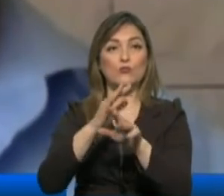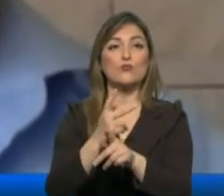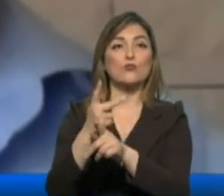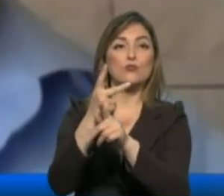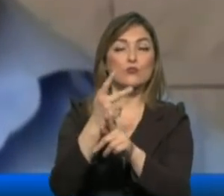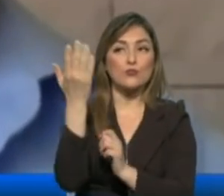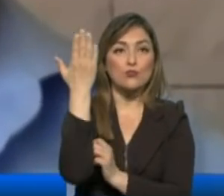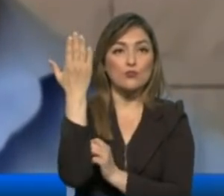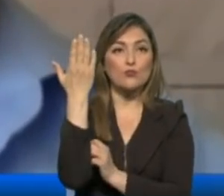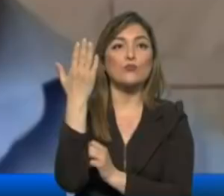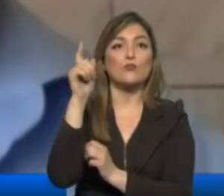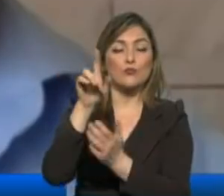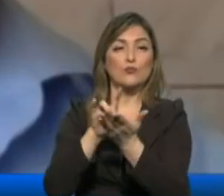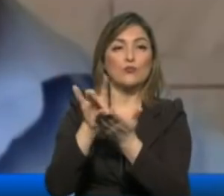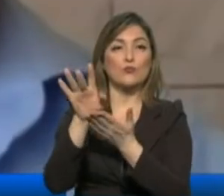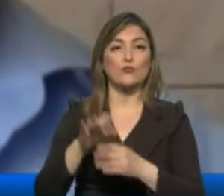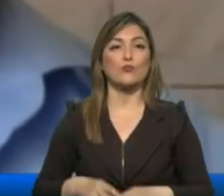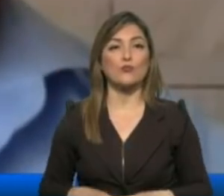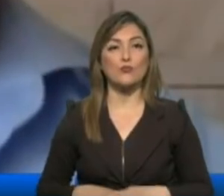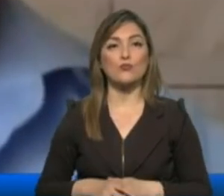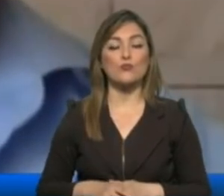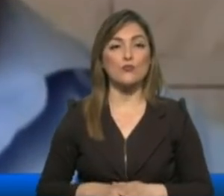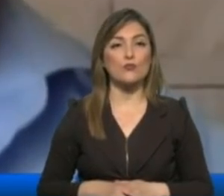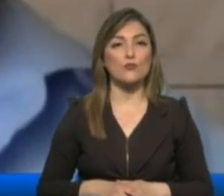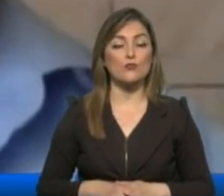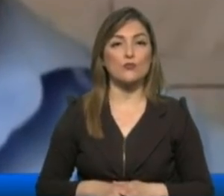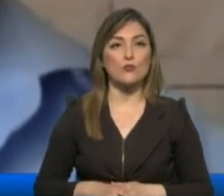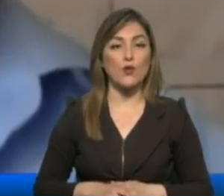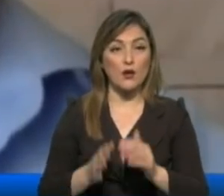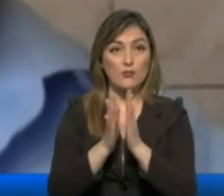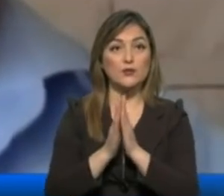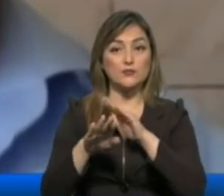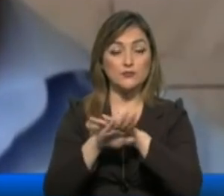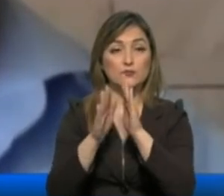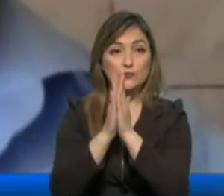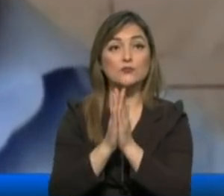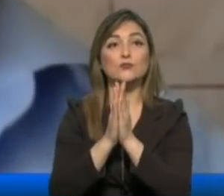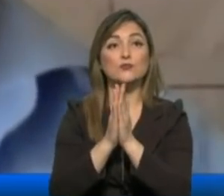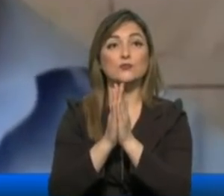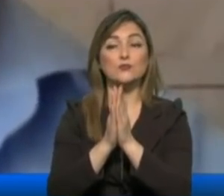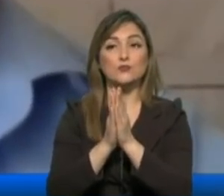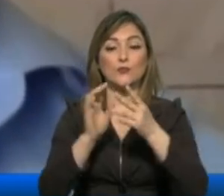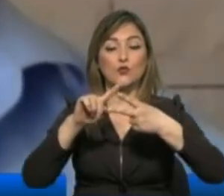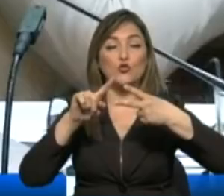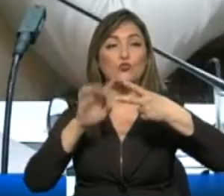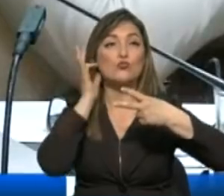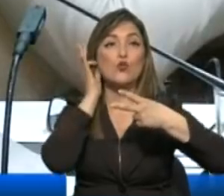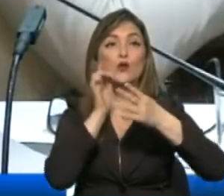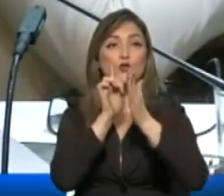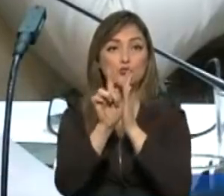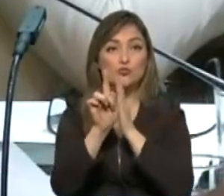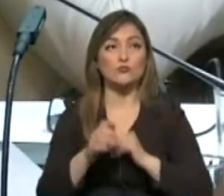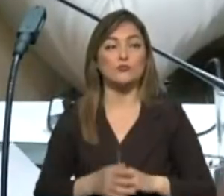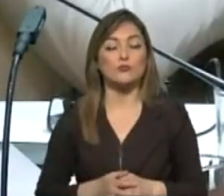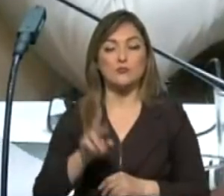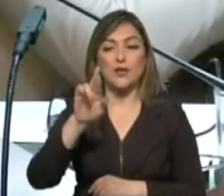Consejo es que el alcalde era merecedor de la remoción de su cargo. Sobre la base de la petición de las dos señoras que denunciaron. Luis